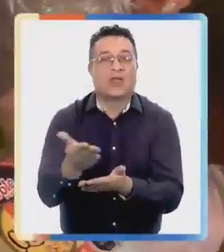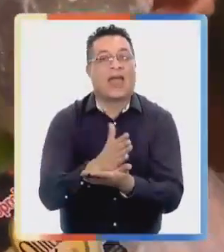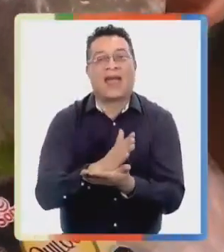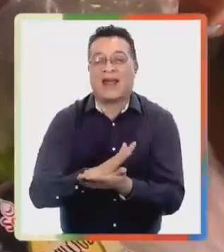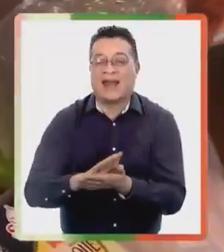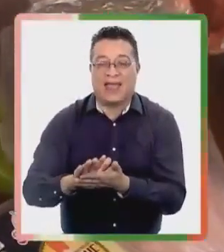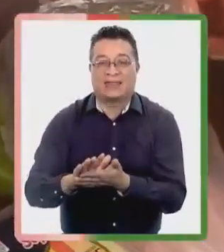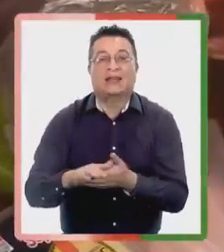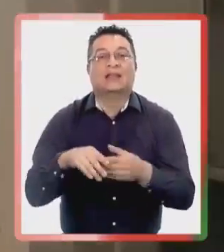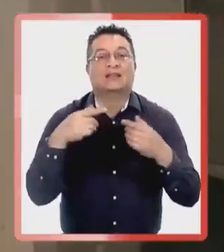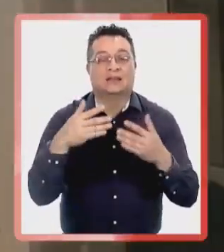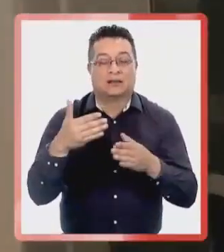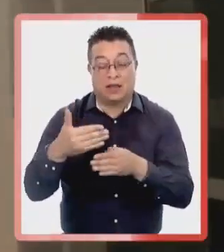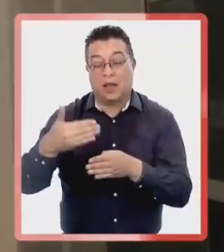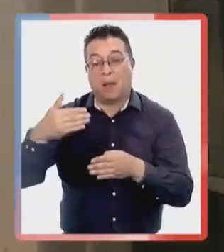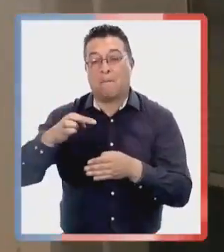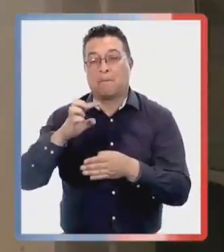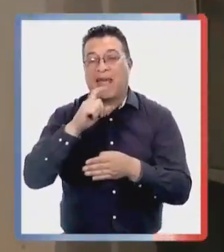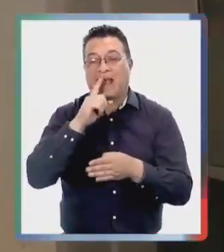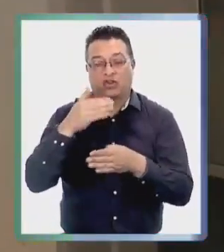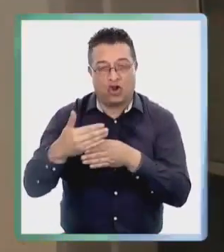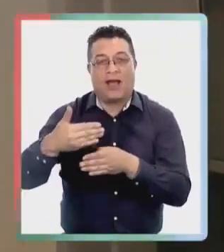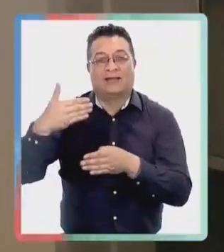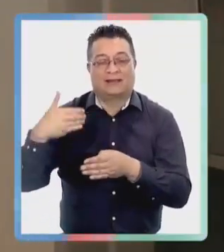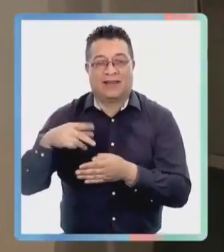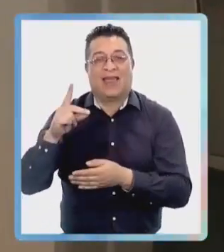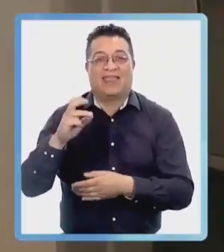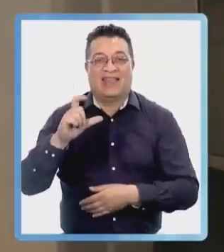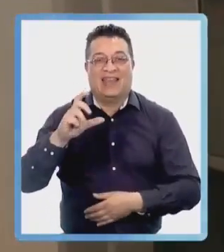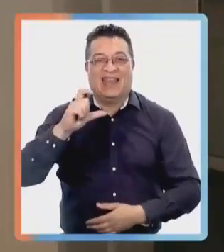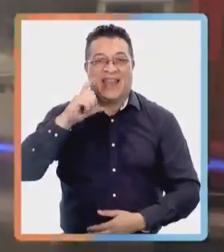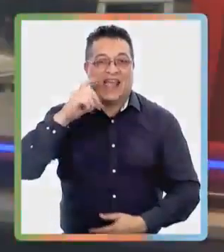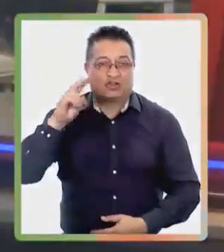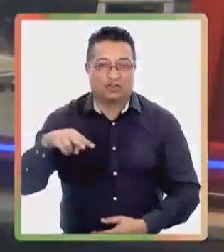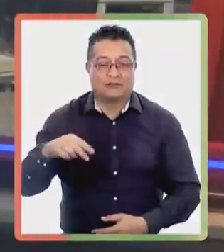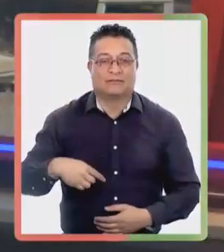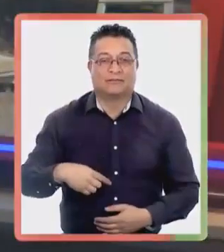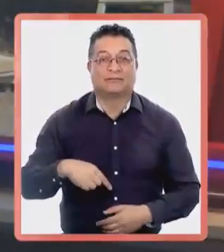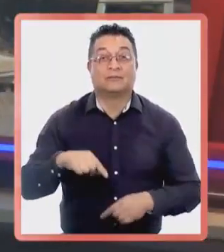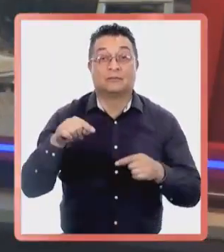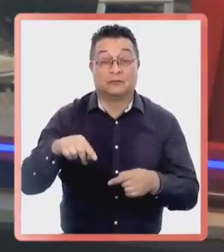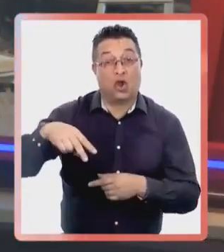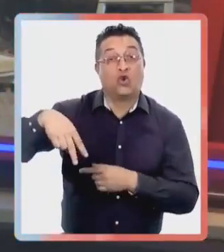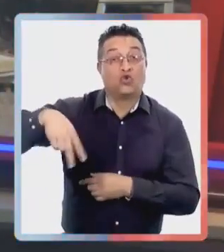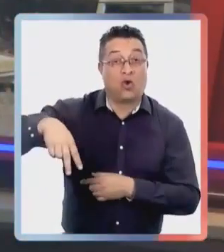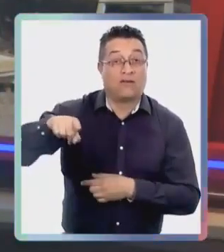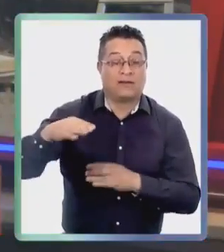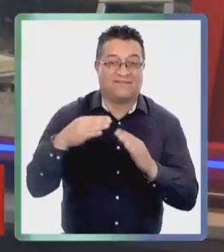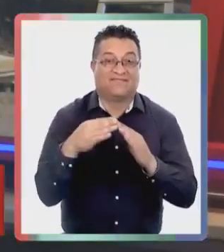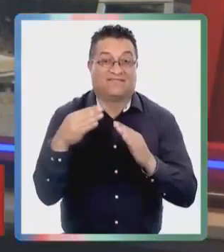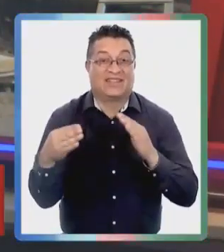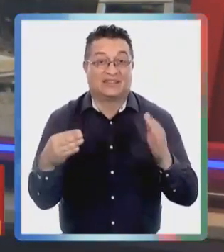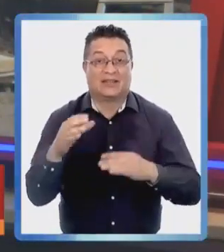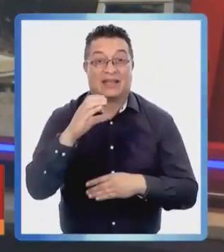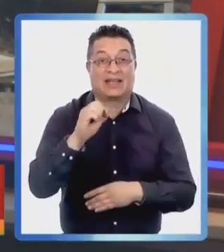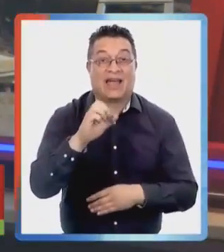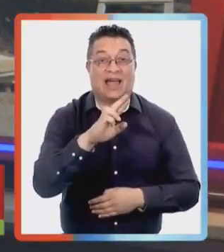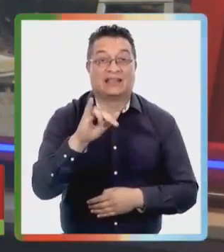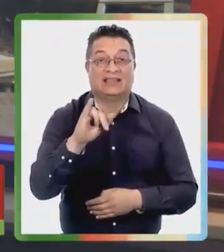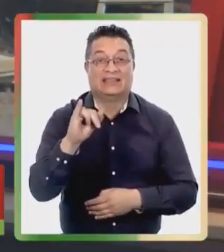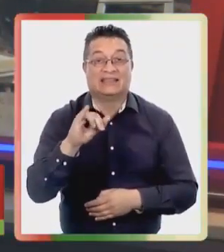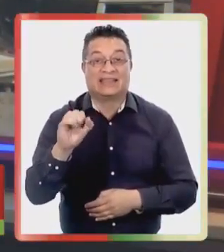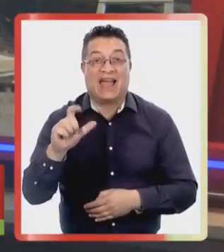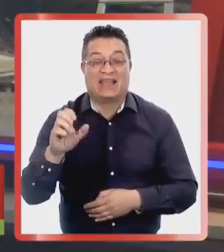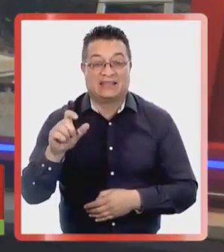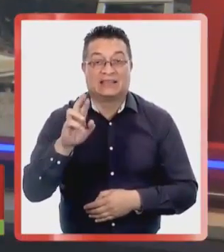forma gratuita detrás del patio principal de la delegación. Ahora viajamos a la región de Ñuble. Los vecinos del sector